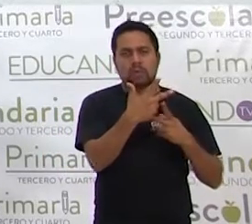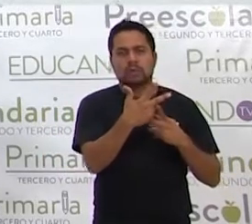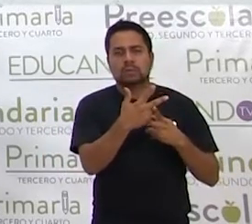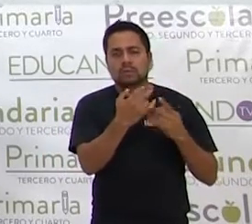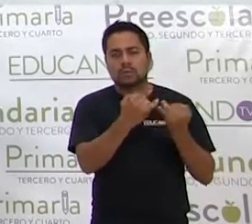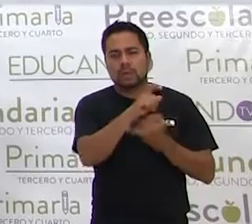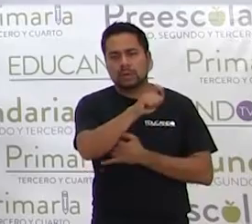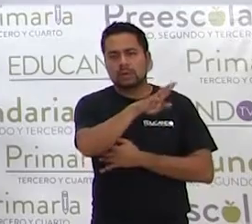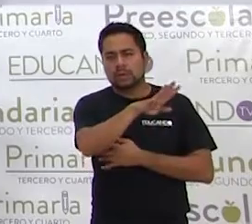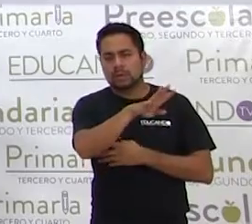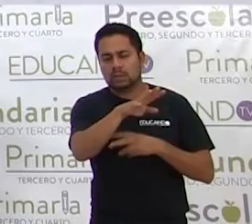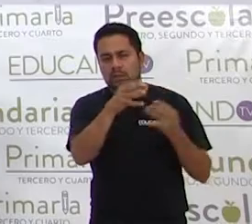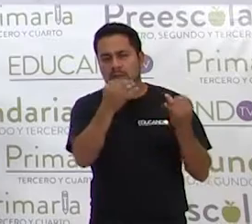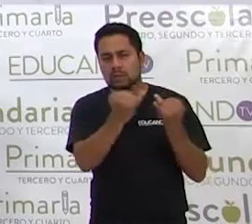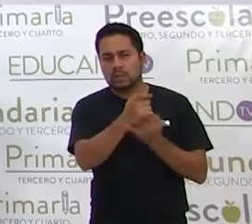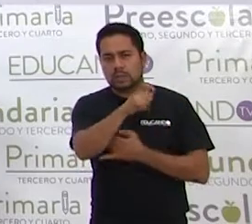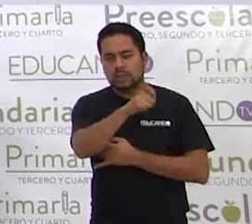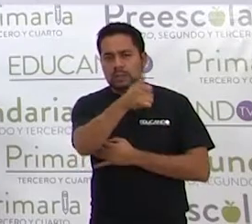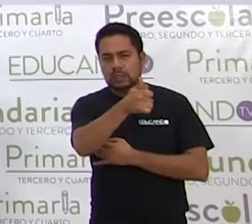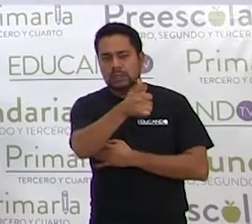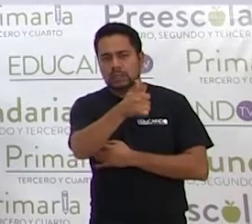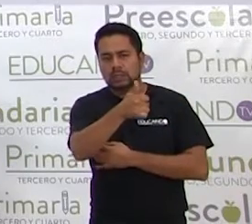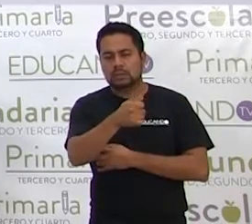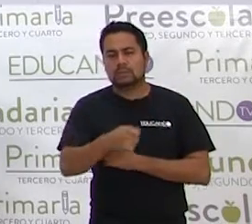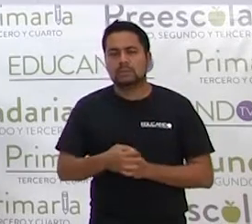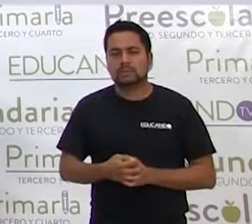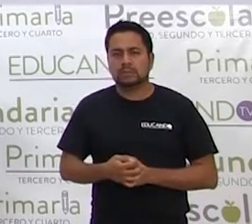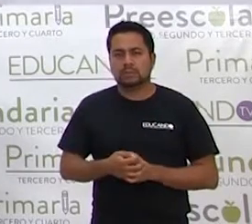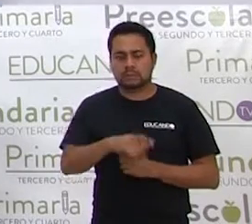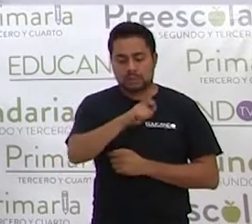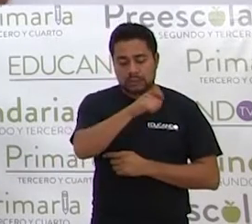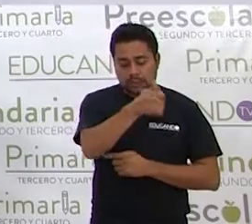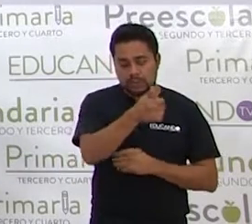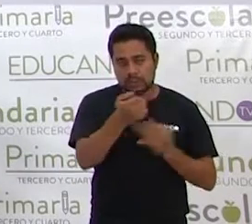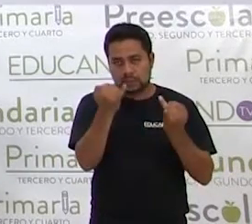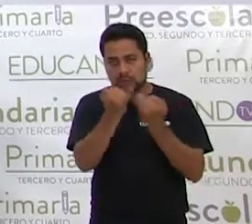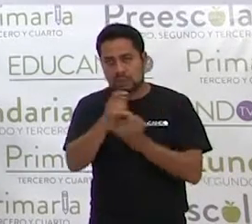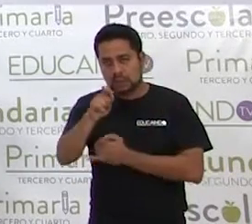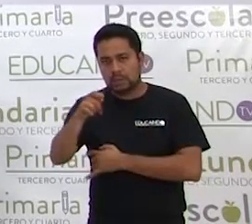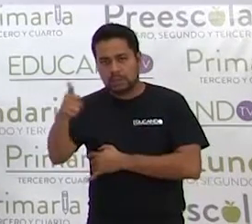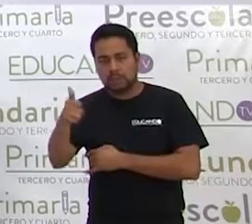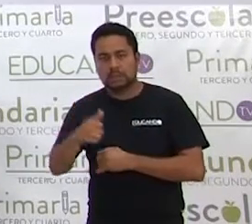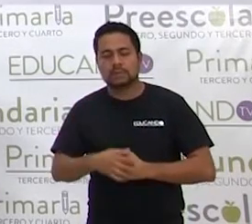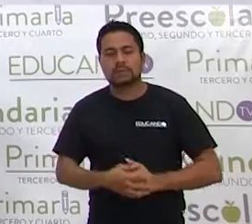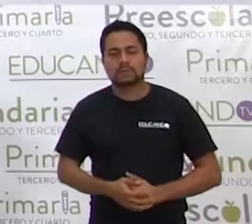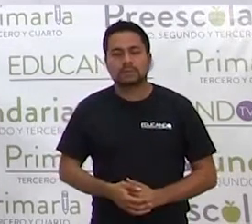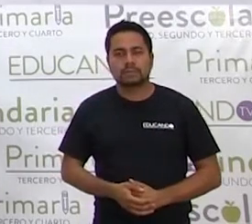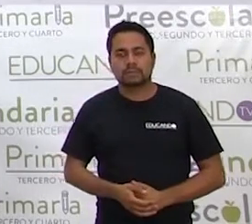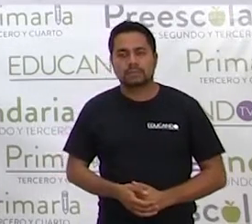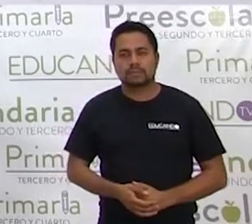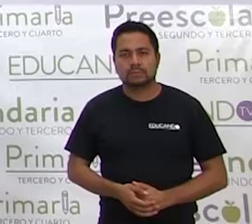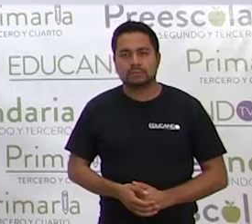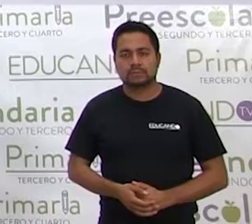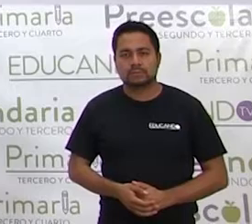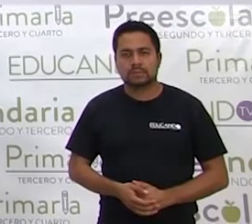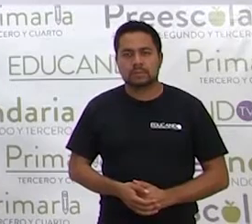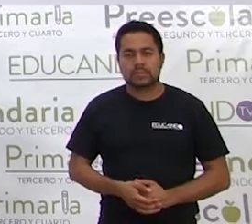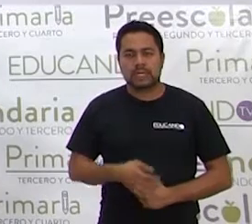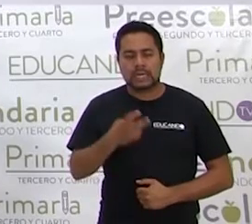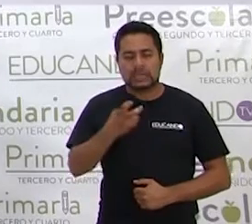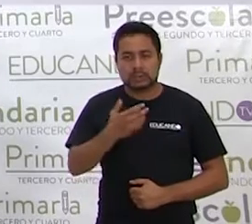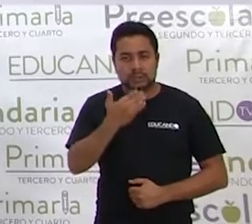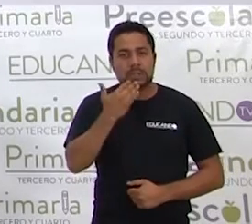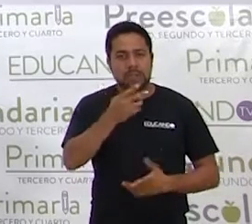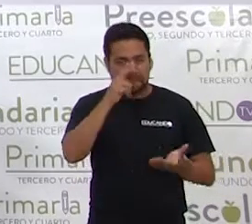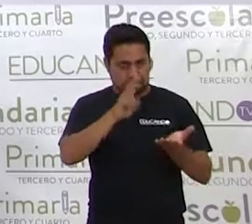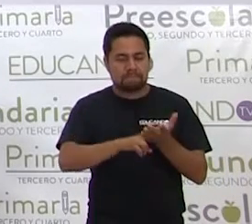más 2 igual a 26 26 igual a 26 está correcto